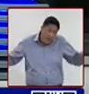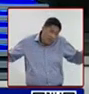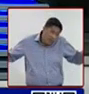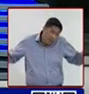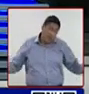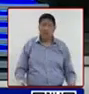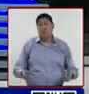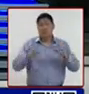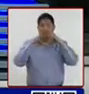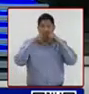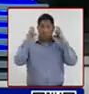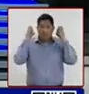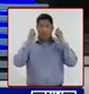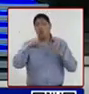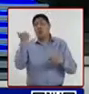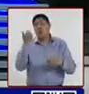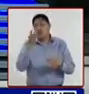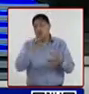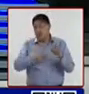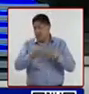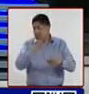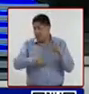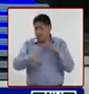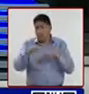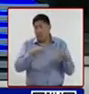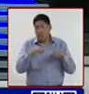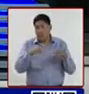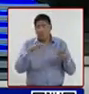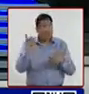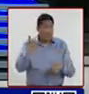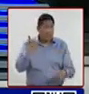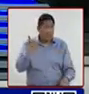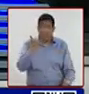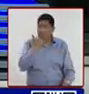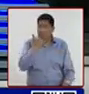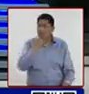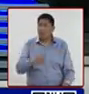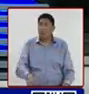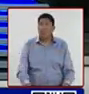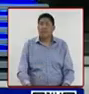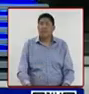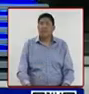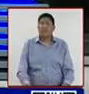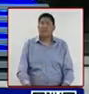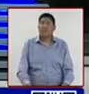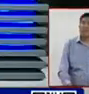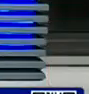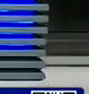bueno, vamos a crear otro negocio. Otro negocio. Que esté de moda. Exacto. ¿No? Sígase cuidando.